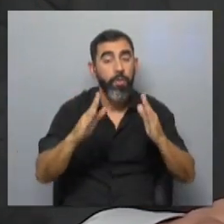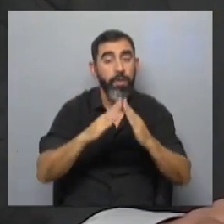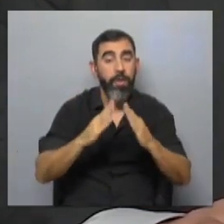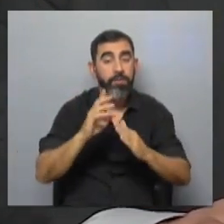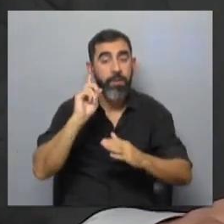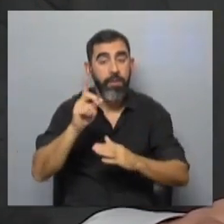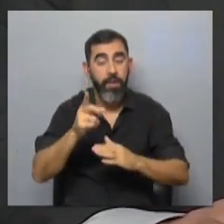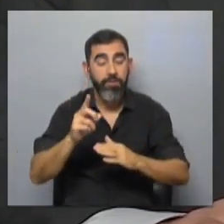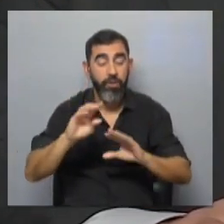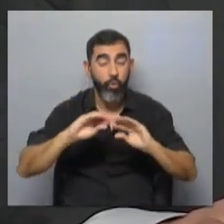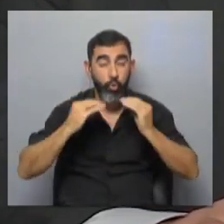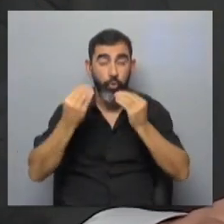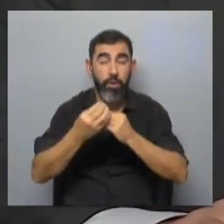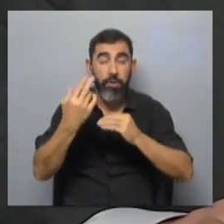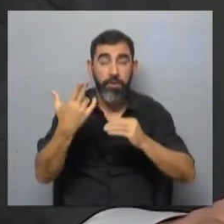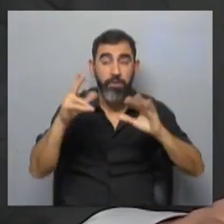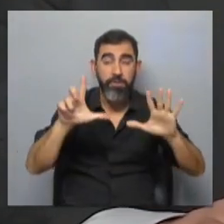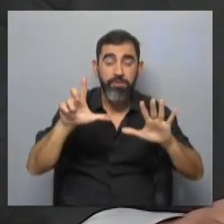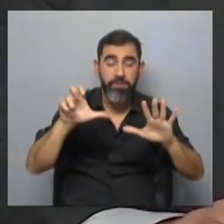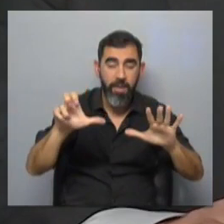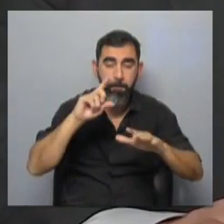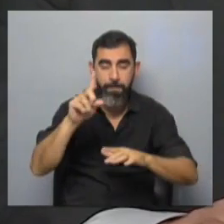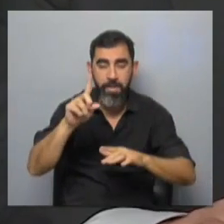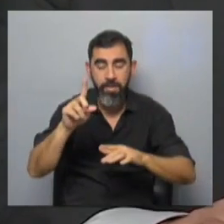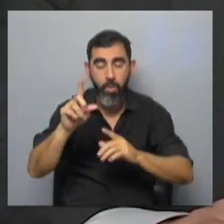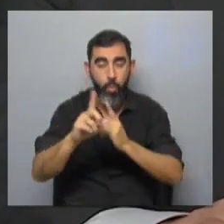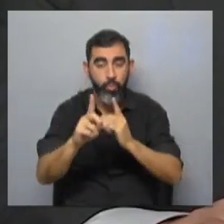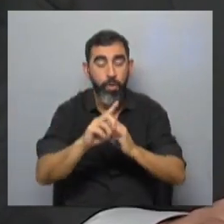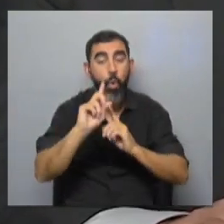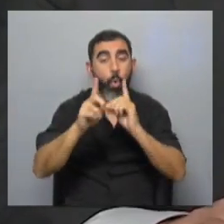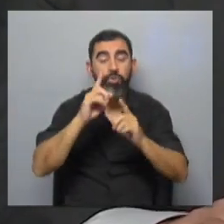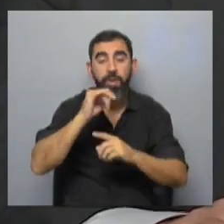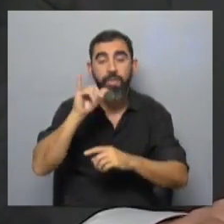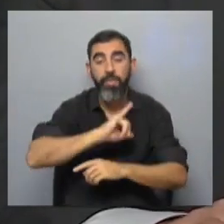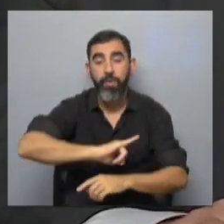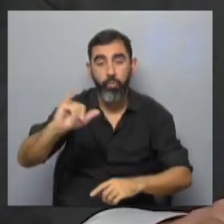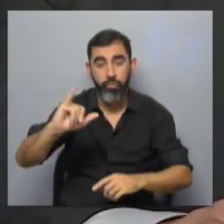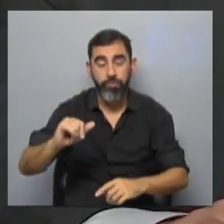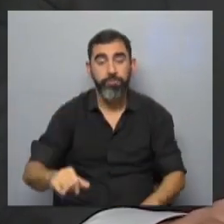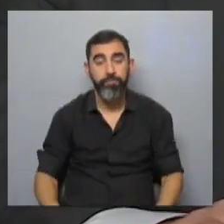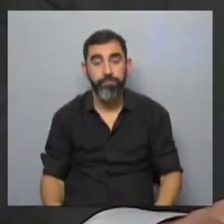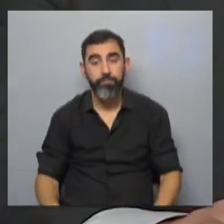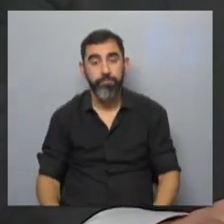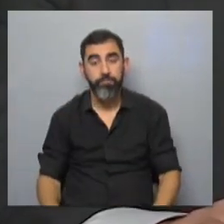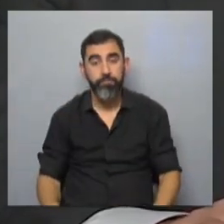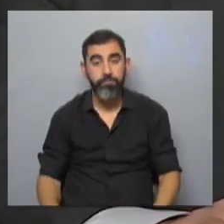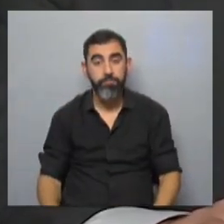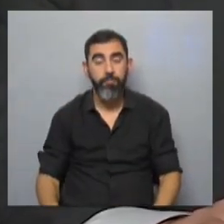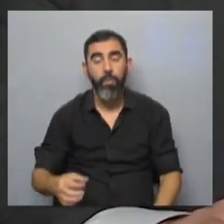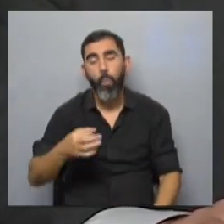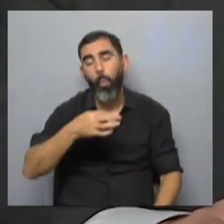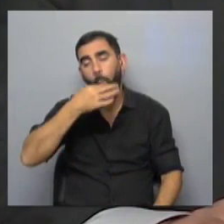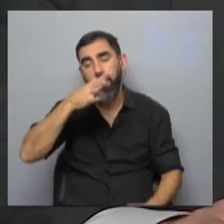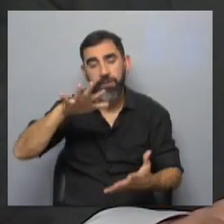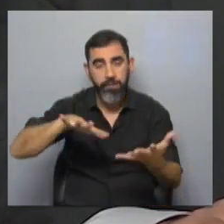de 36.000 usuarios. Han habido 11 denuncias. Con esto también lo que queremos decir es que cualquier situación